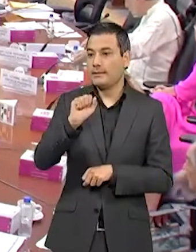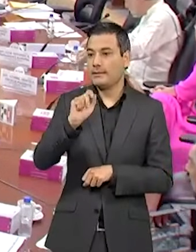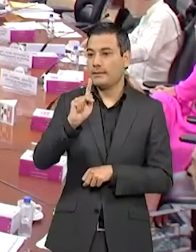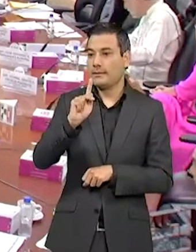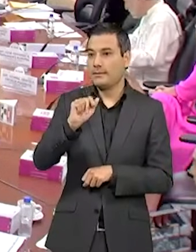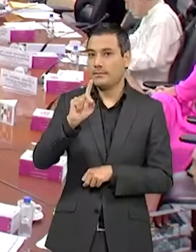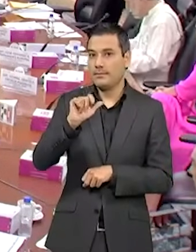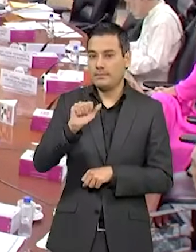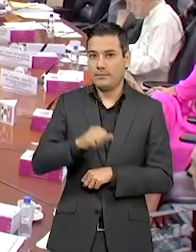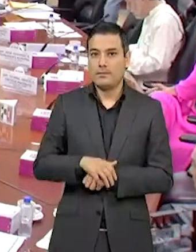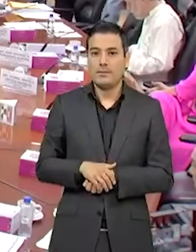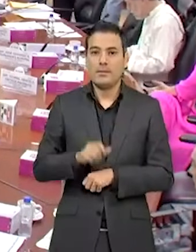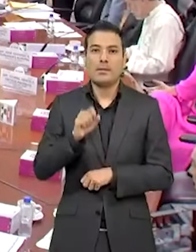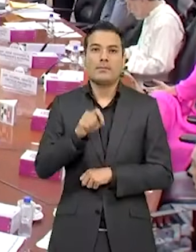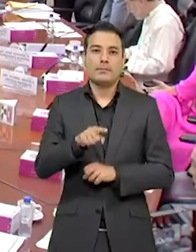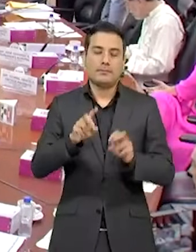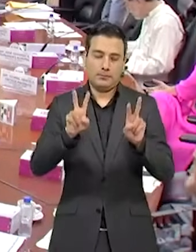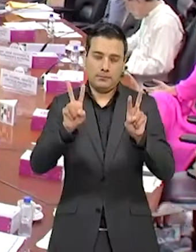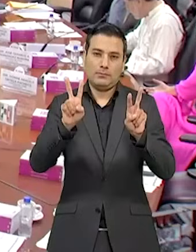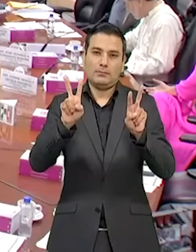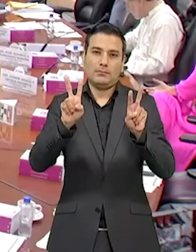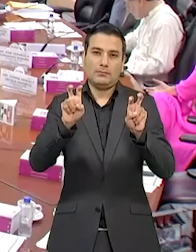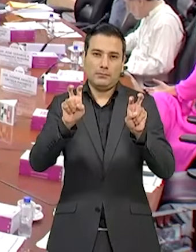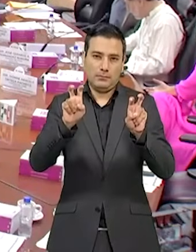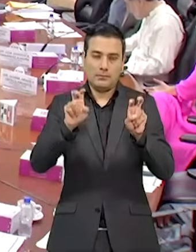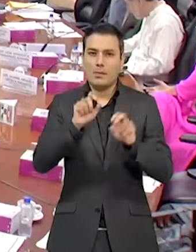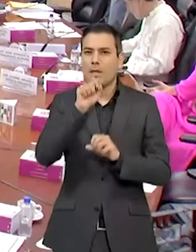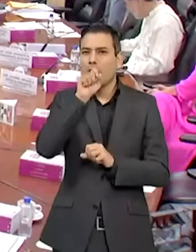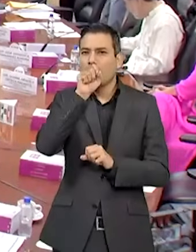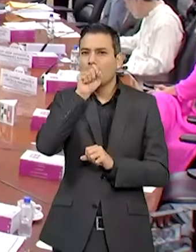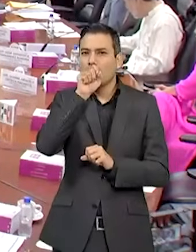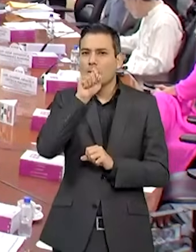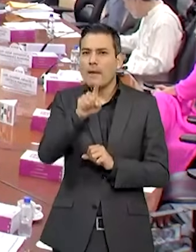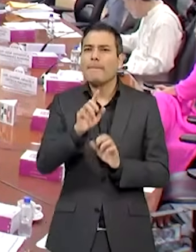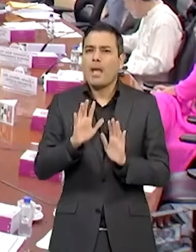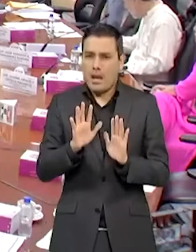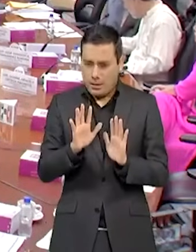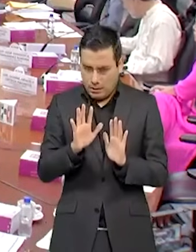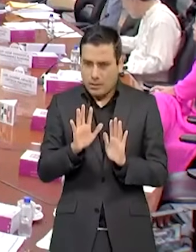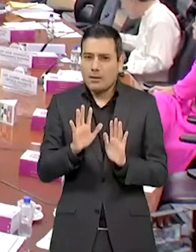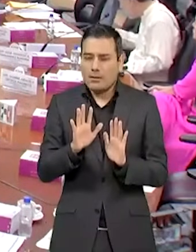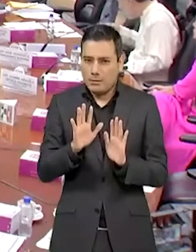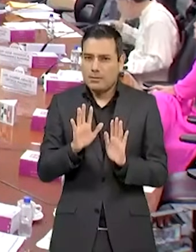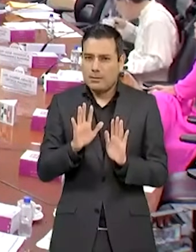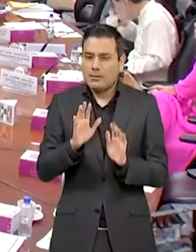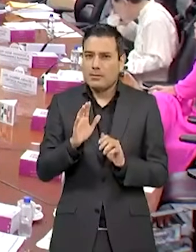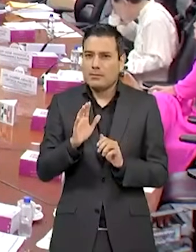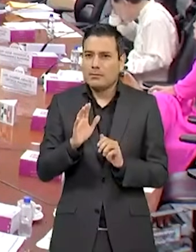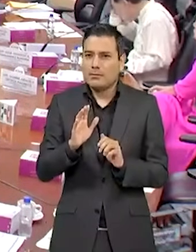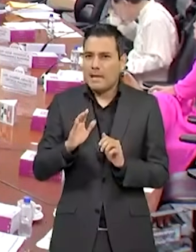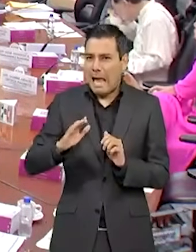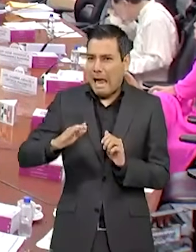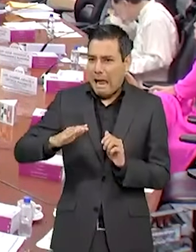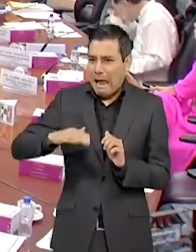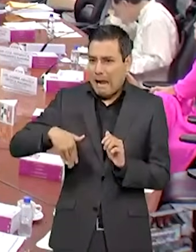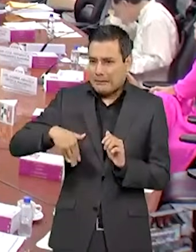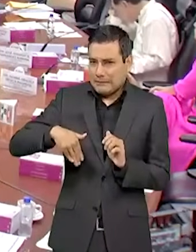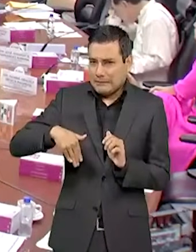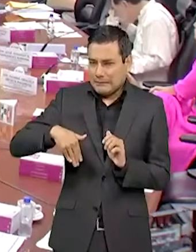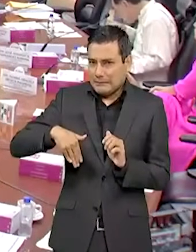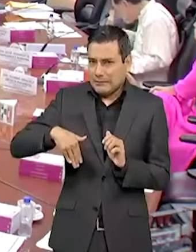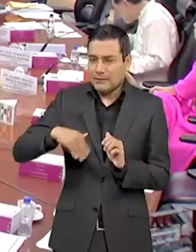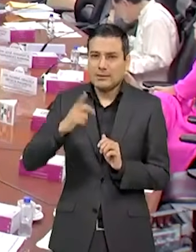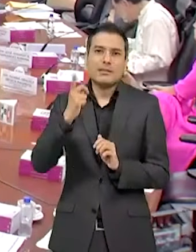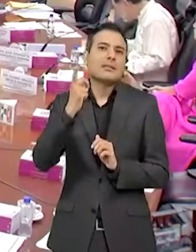voy a referir al punto en debate, pero ciertamente haré un circunloquio pasando por los espacios a los que se ha referido